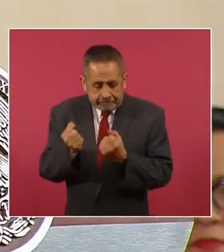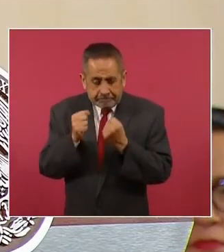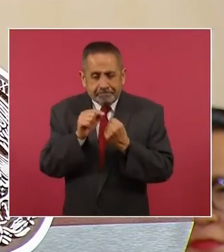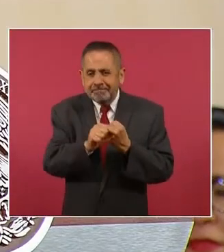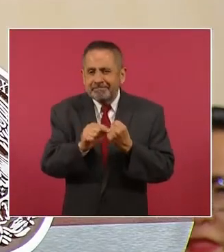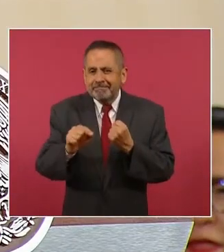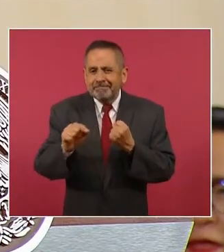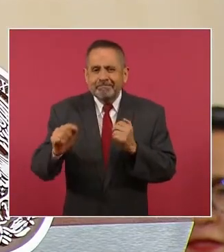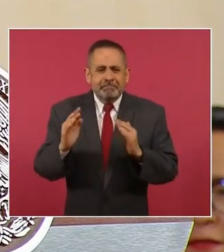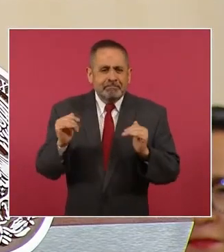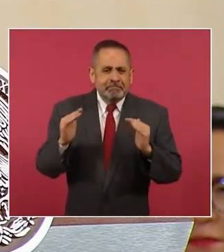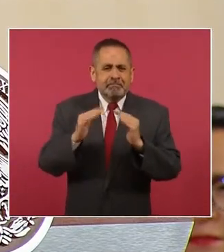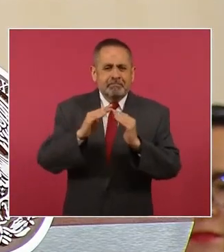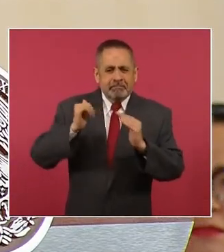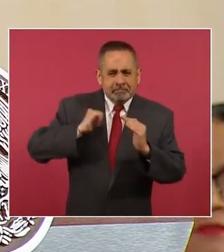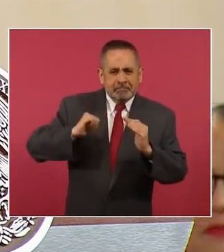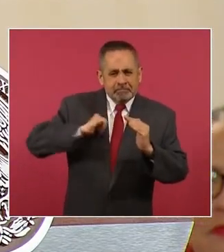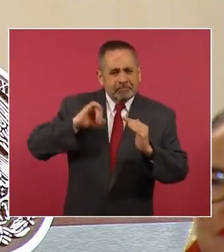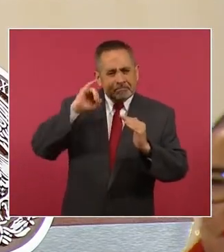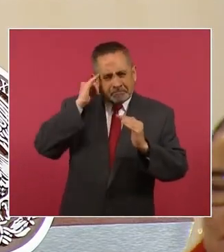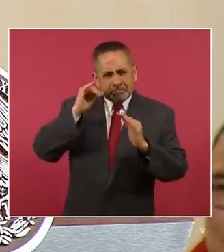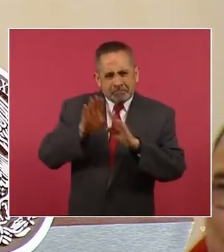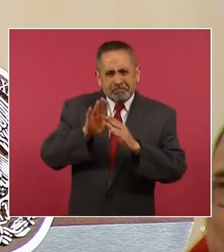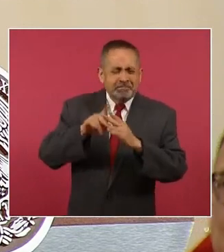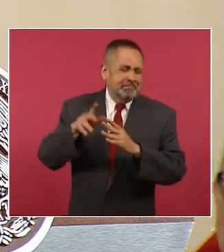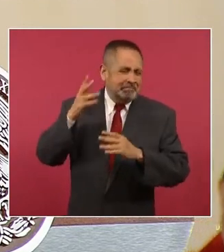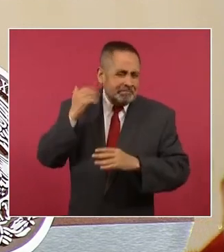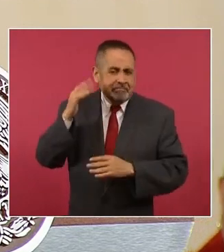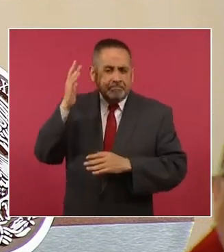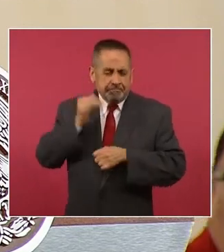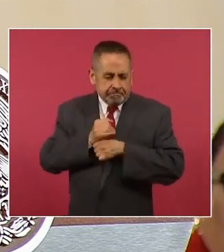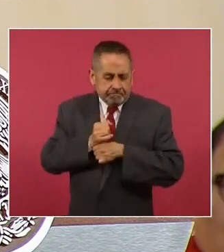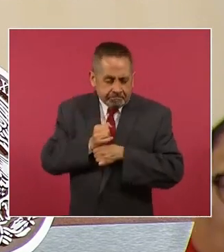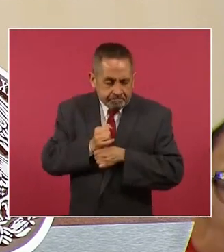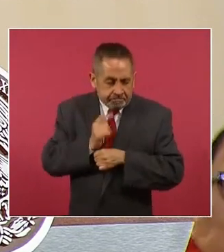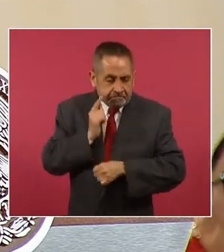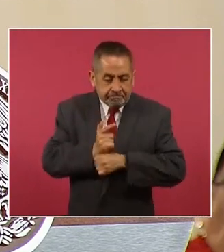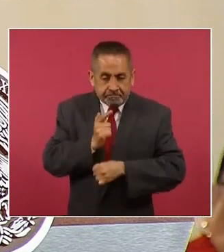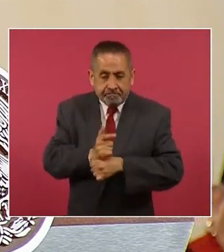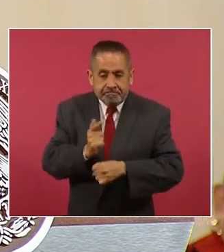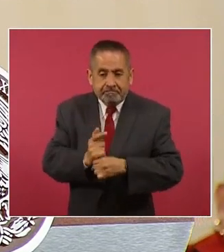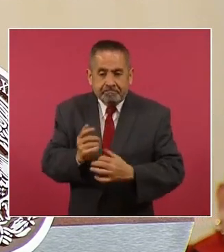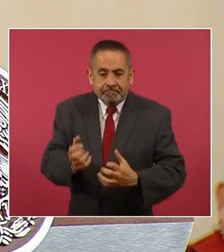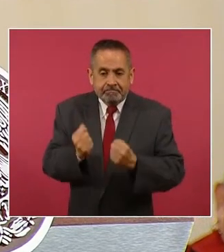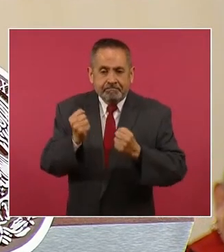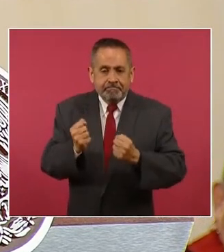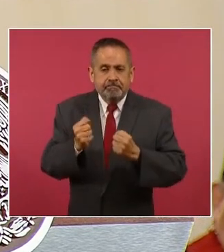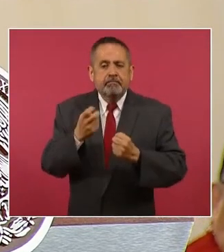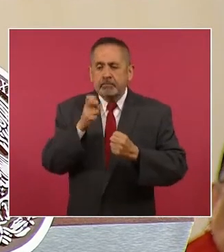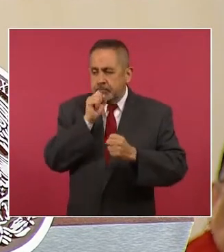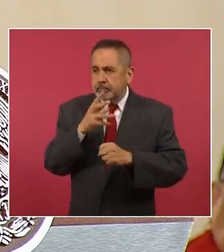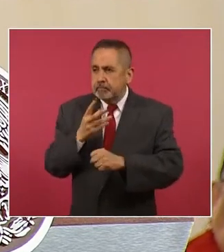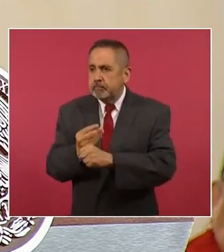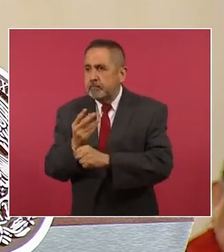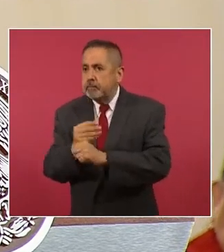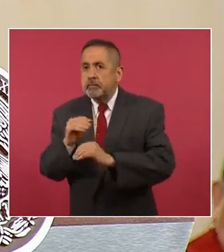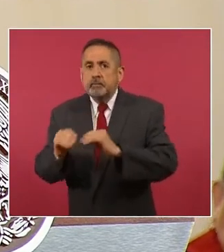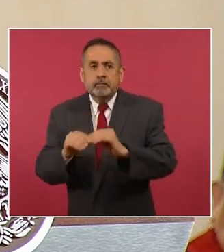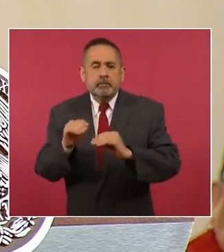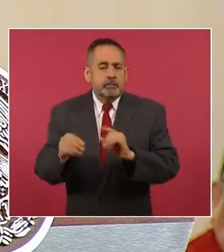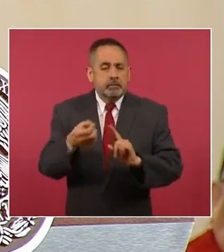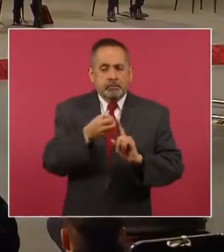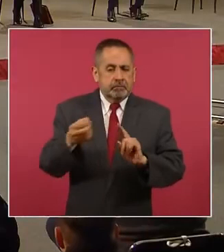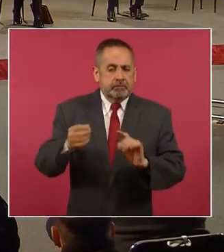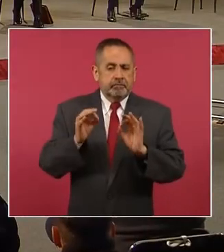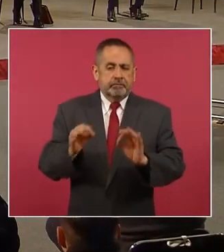arqueológico, que además es acompañada por el programa de mejoramiento de zonas arqueológicas. Como